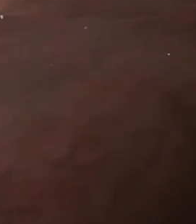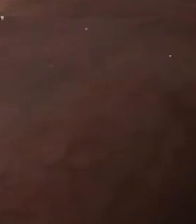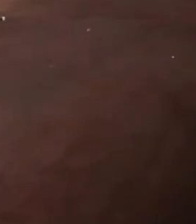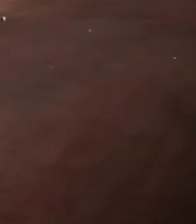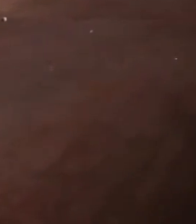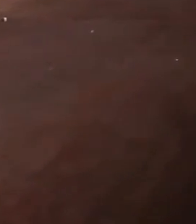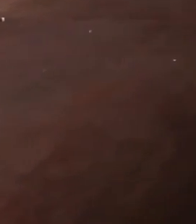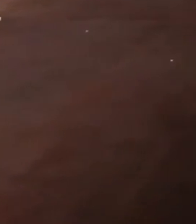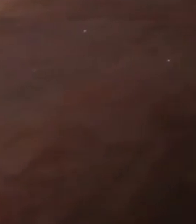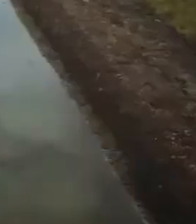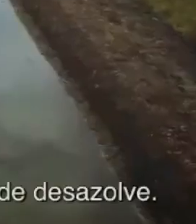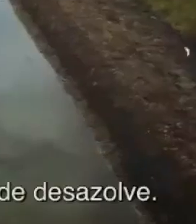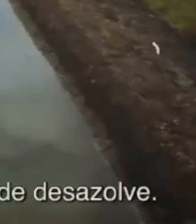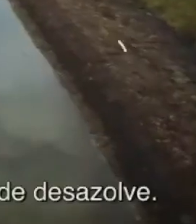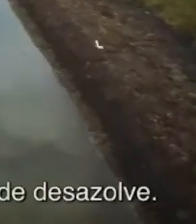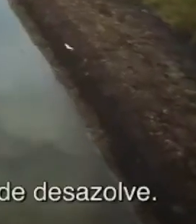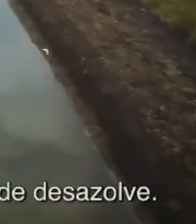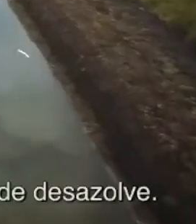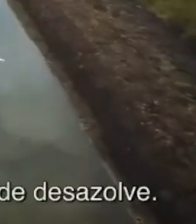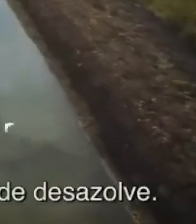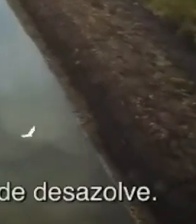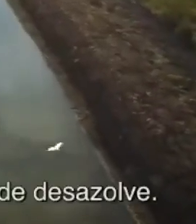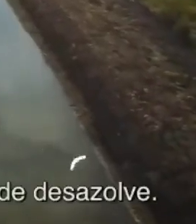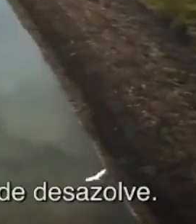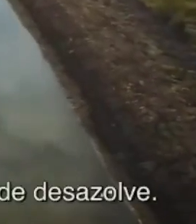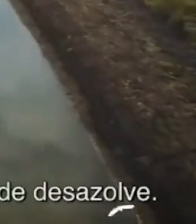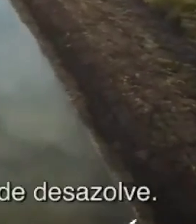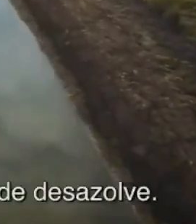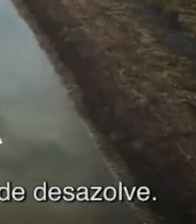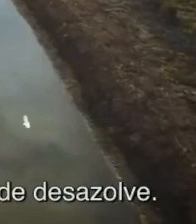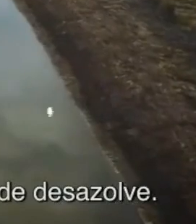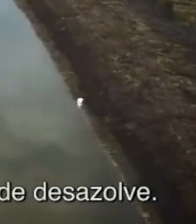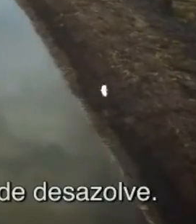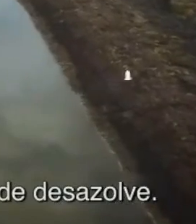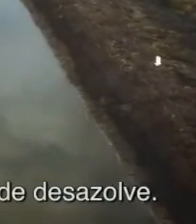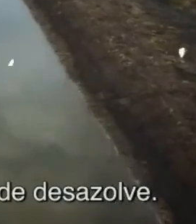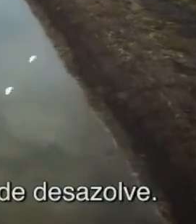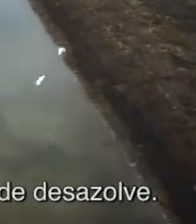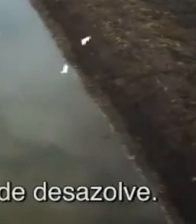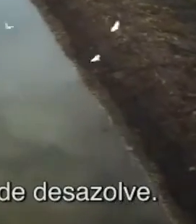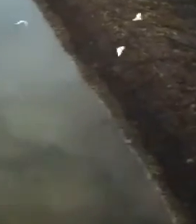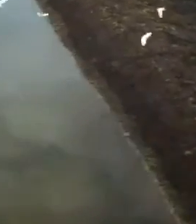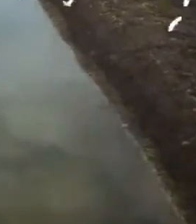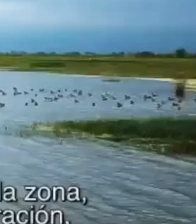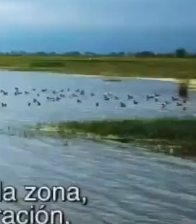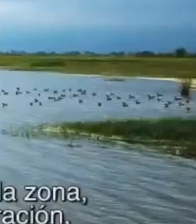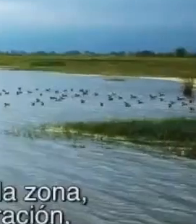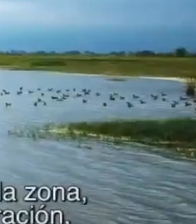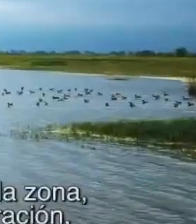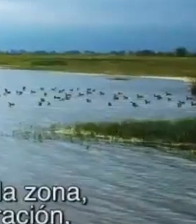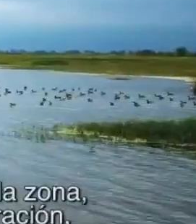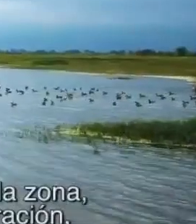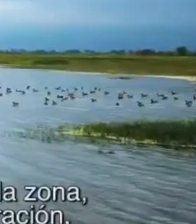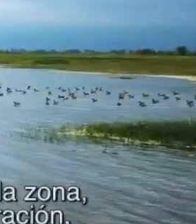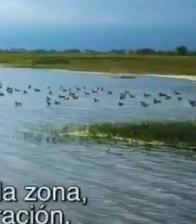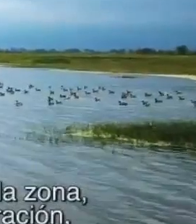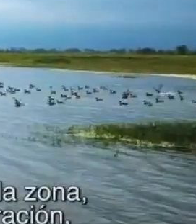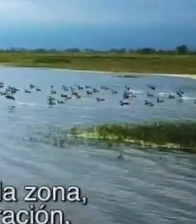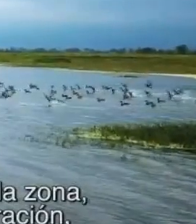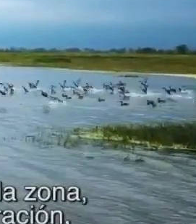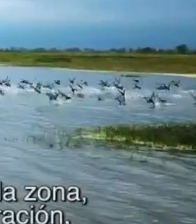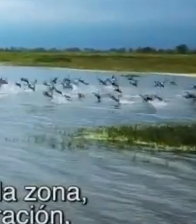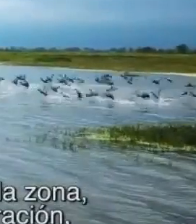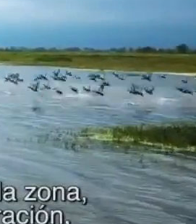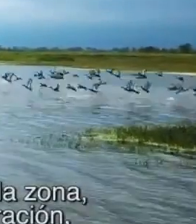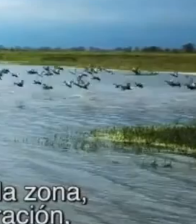metros cúbicos de tezontle. En el Dren Texcoco Norte se sumaron casi 2 kilómetros más de desasolve. Juntos, fortalecemos la